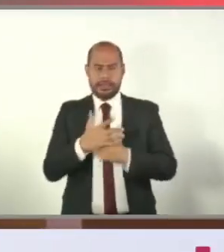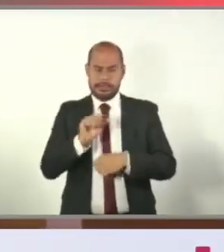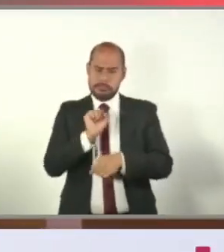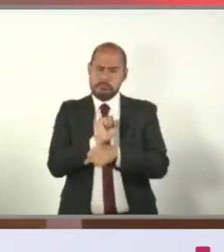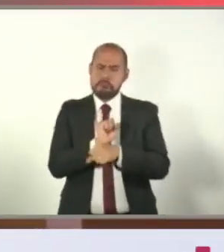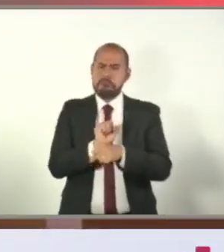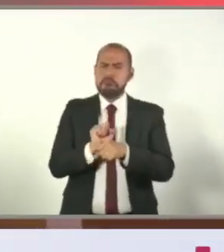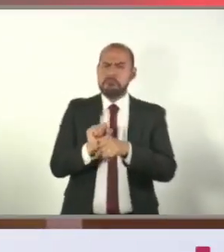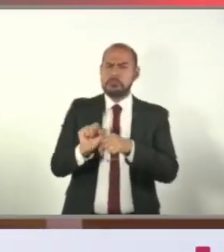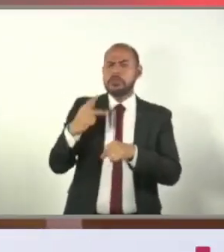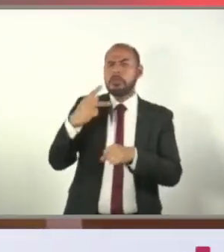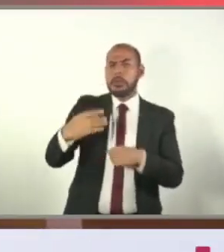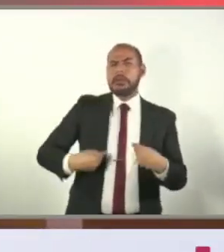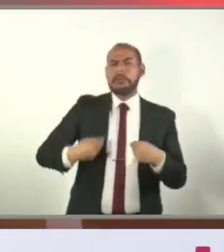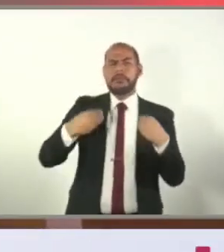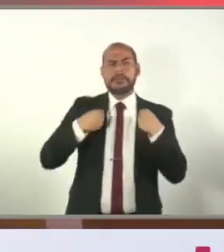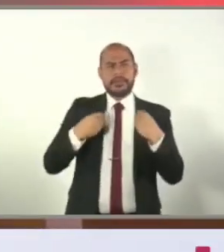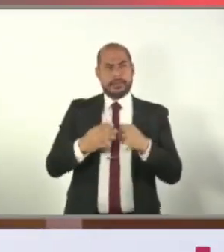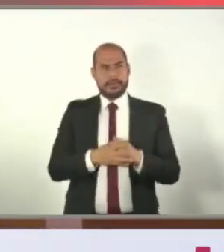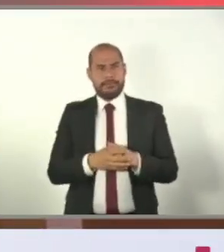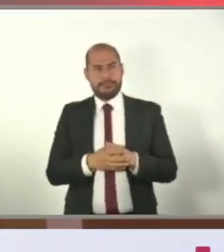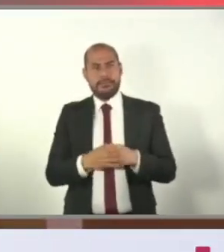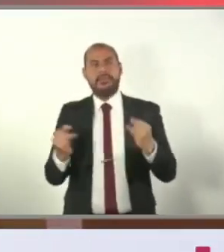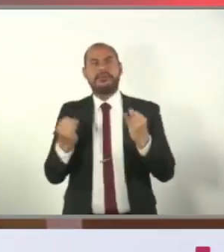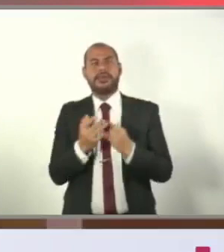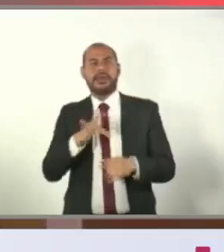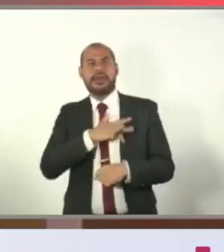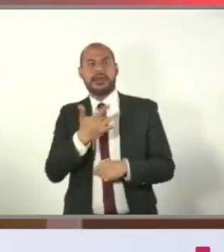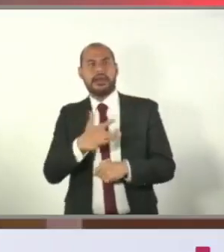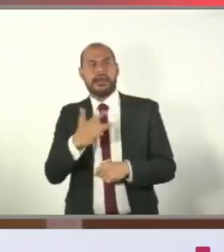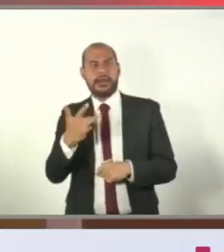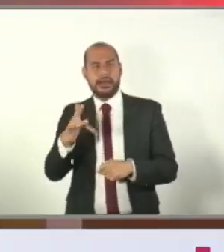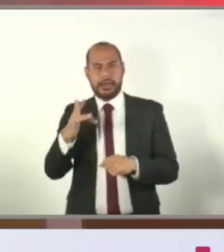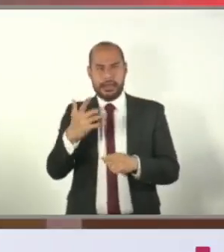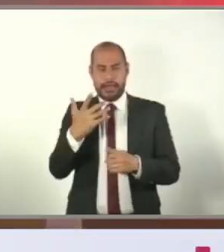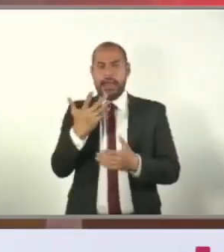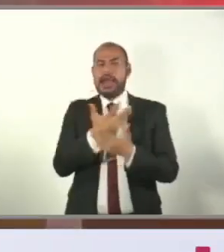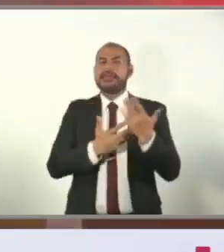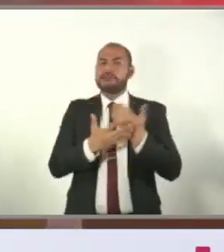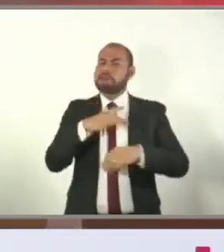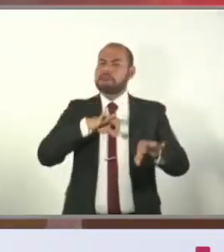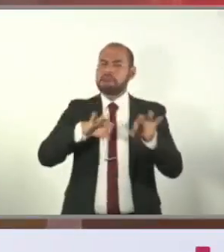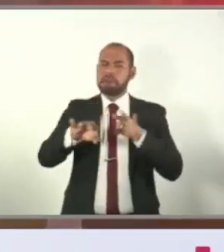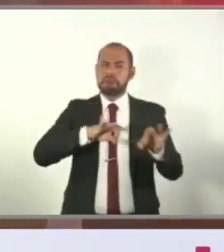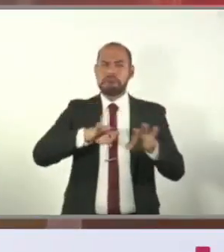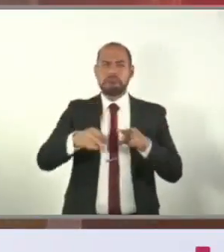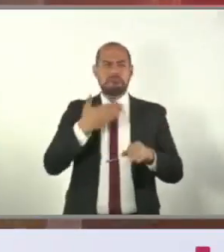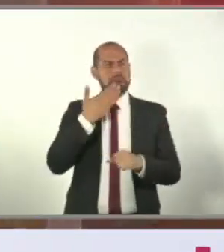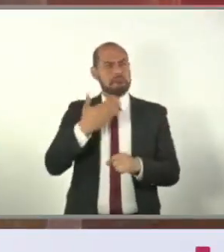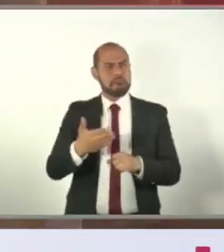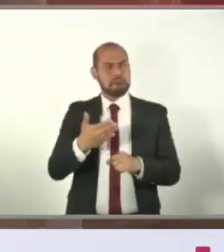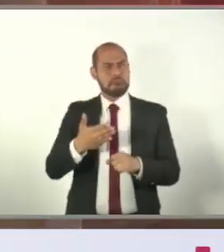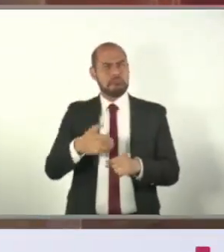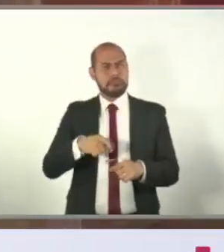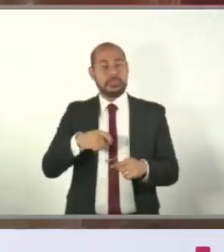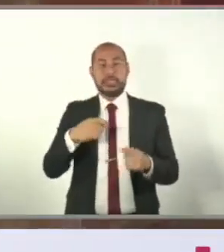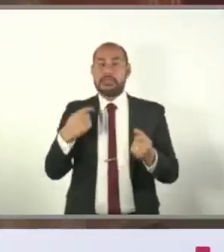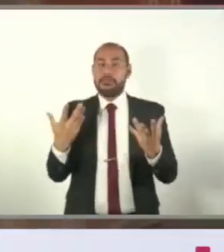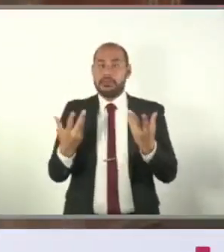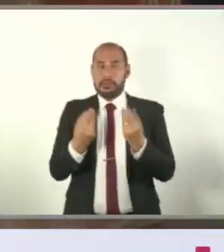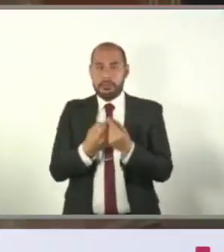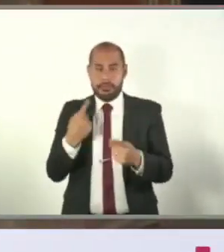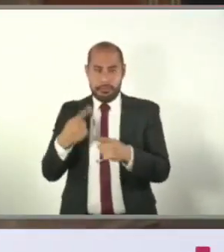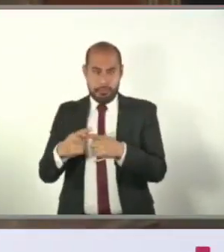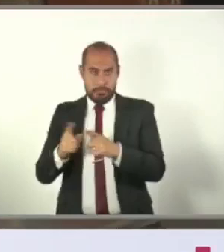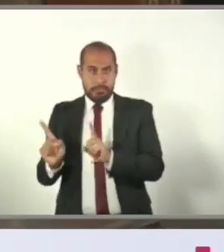sencillo de tu vida. Enamórate en la hora de hacer tu trabajo, de definir con quién te vas a